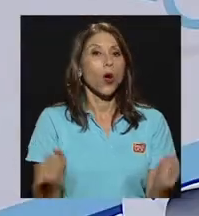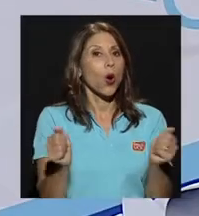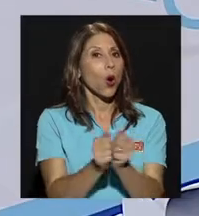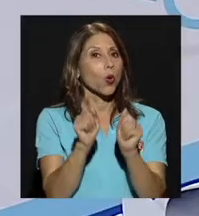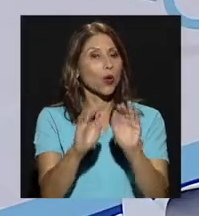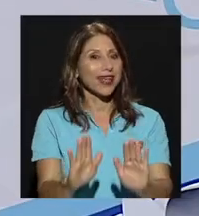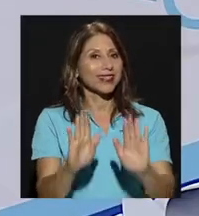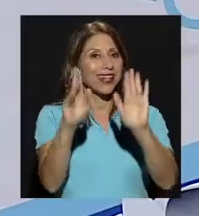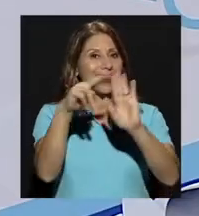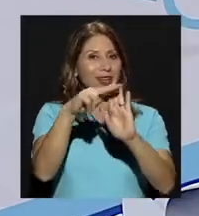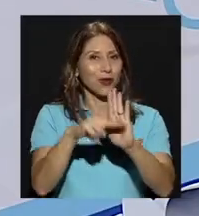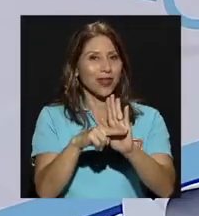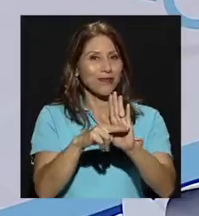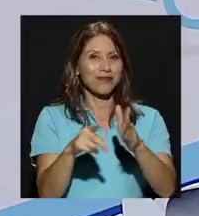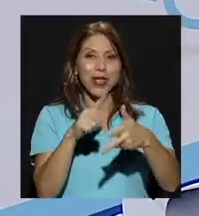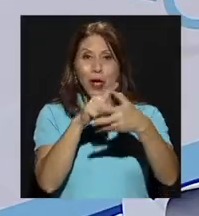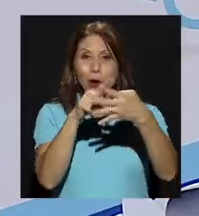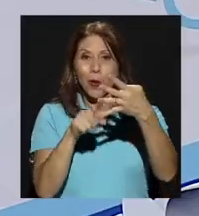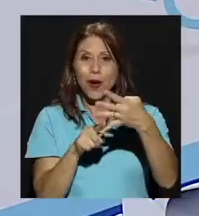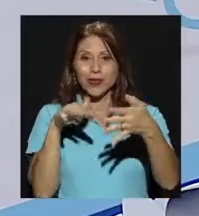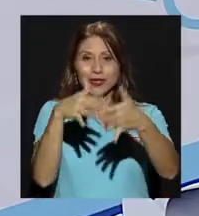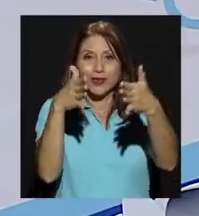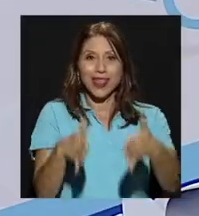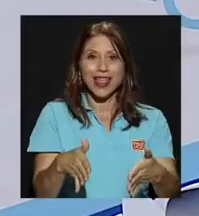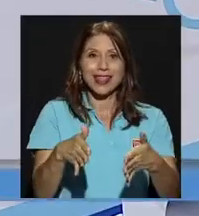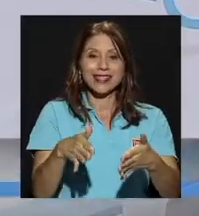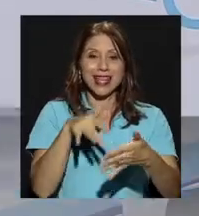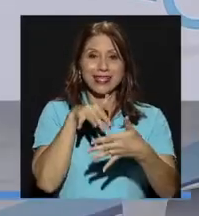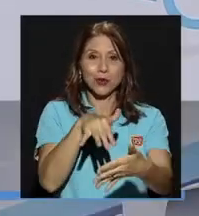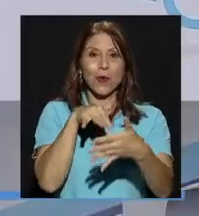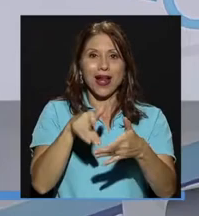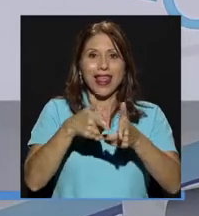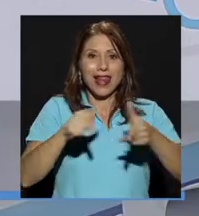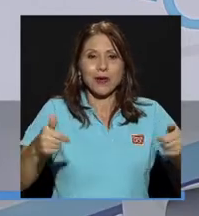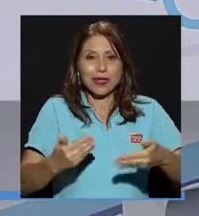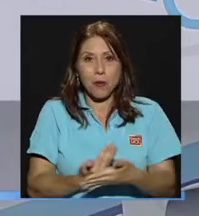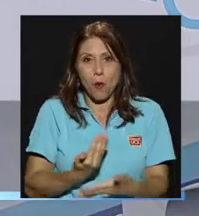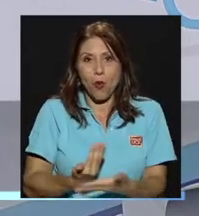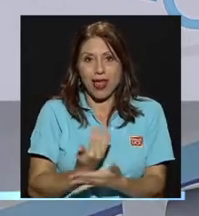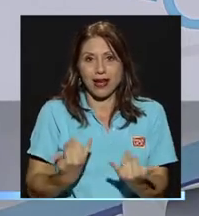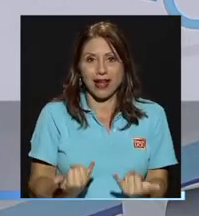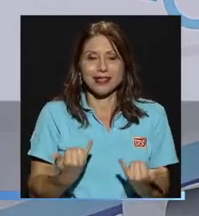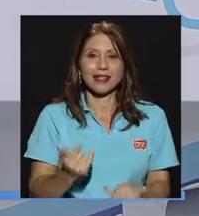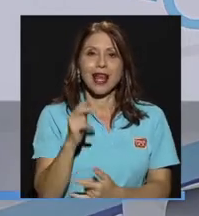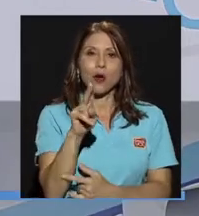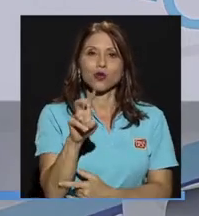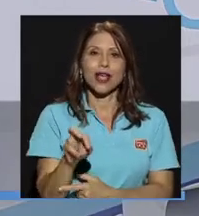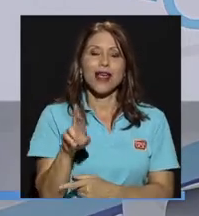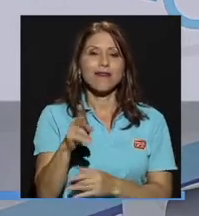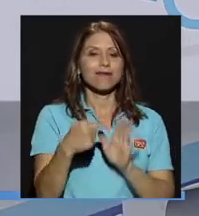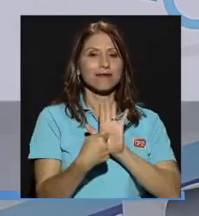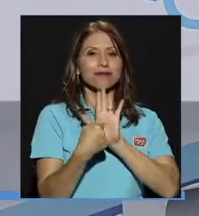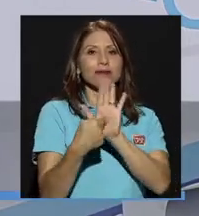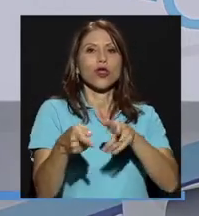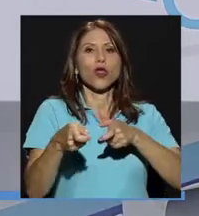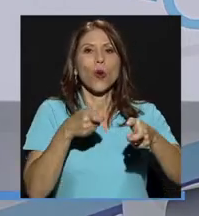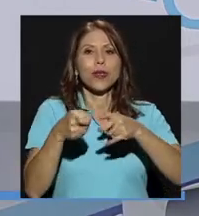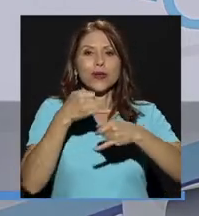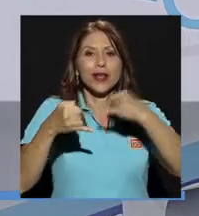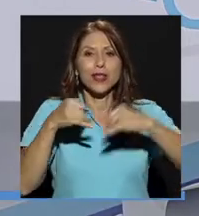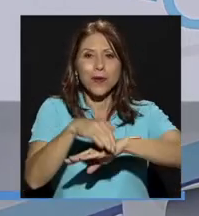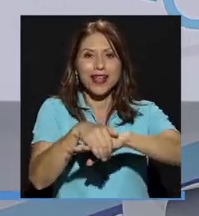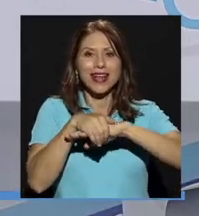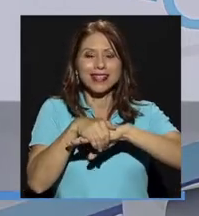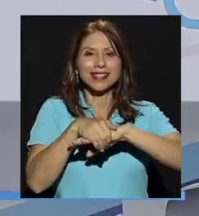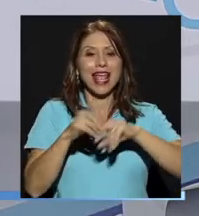Con una excelente nota, cuatro estudiantes de la Escuela de Lenguas Modernas de la UCR demostraron su dominio en el idioma